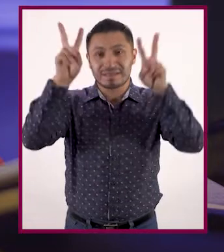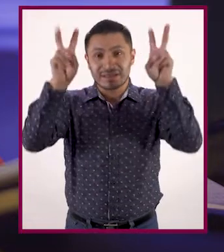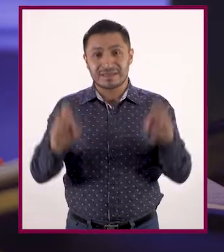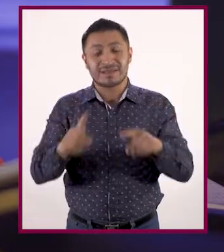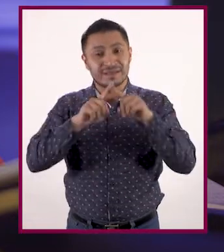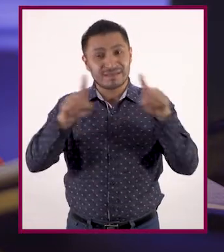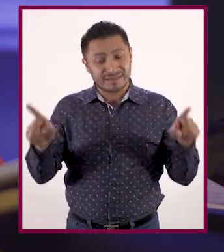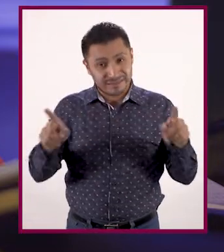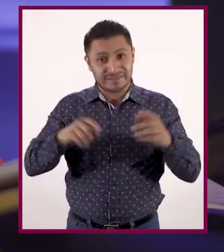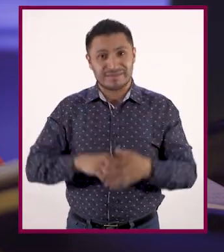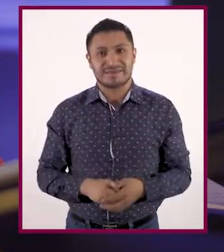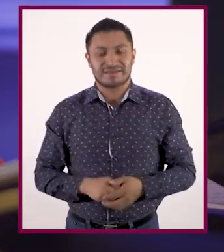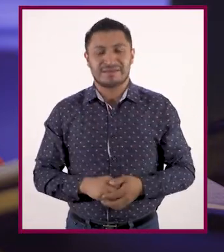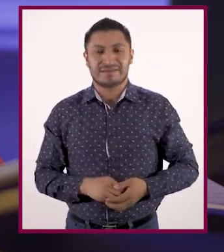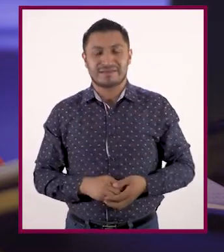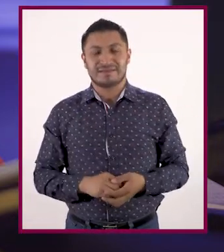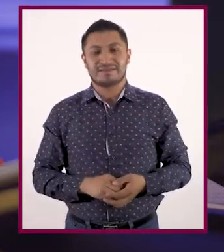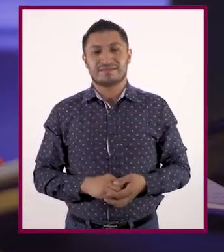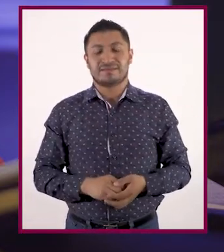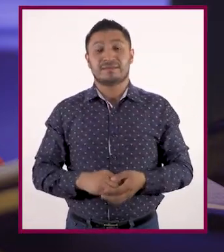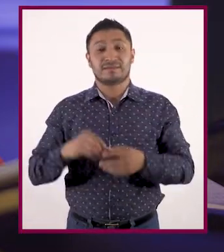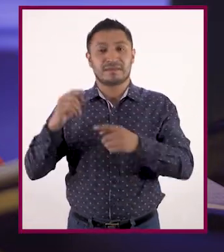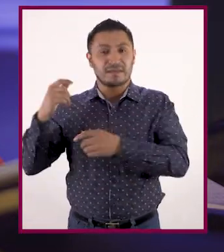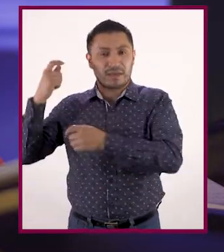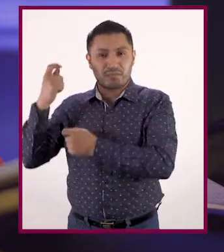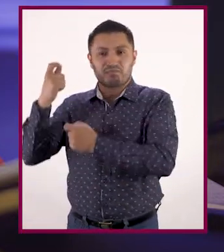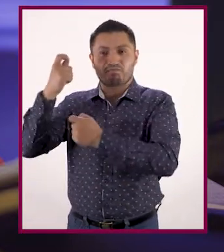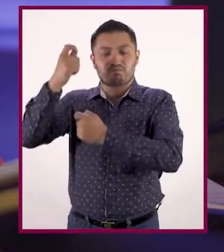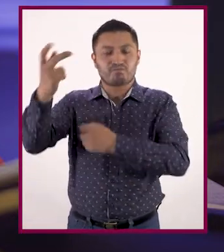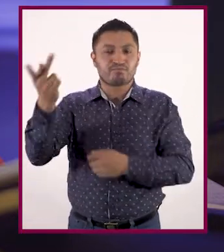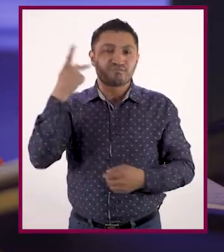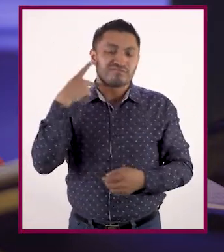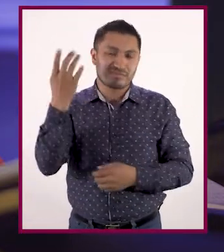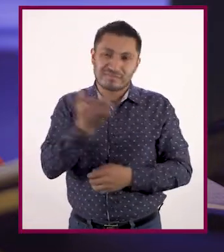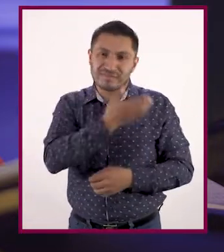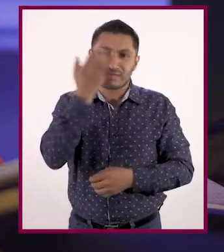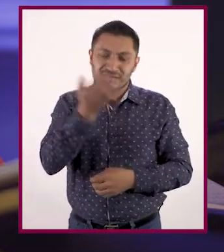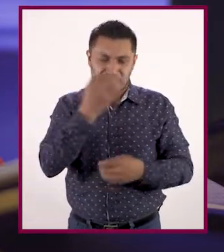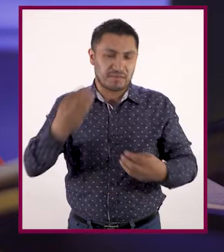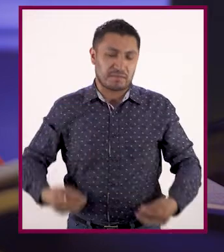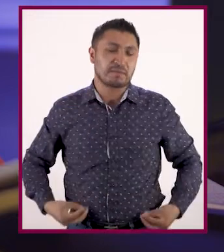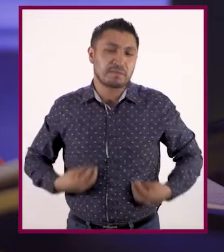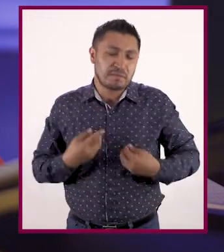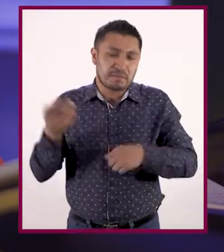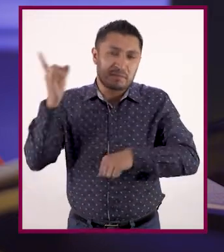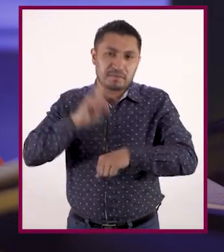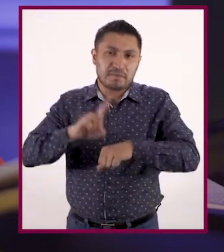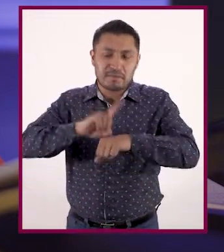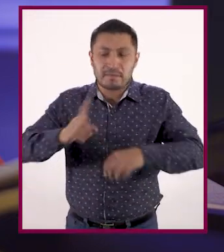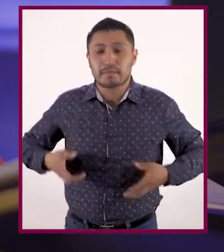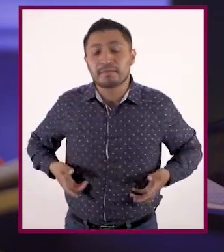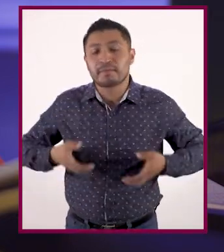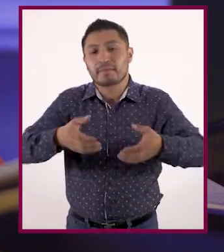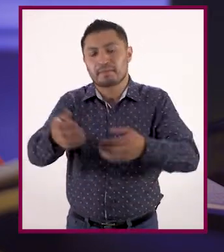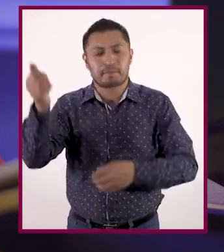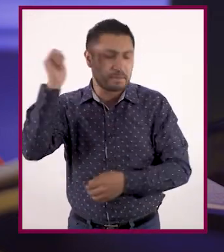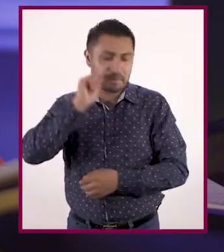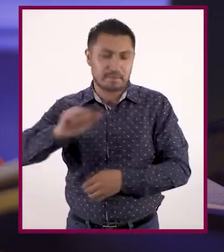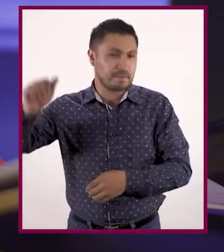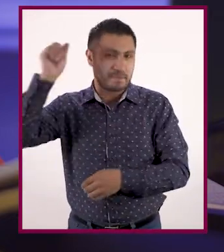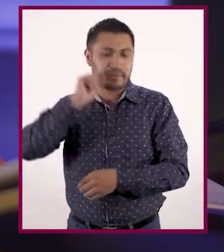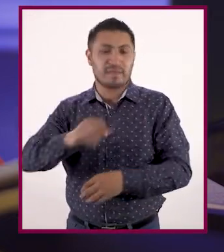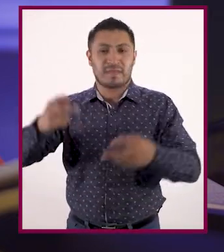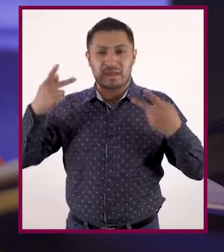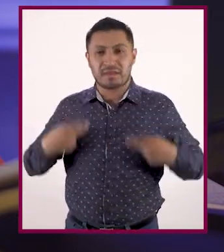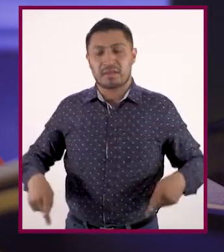perspectiva diversa e inclusiva las manifestaciones políticas son muy comunes en nuestra vida diaria las calles son un escenario común para que